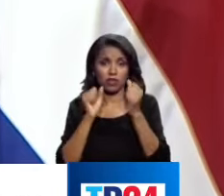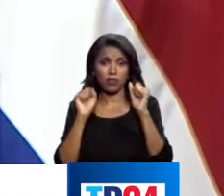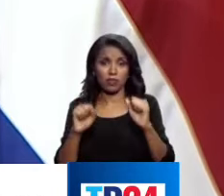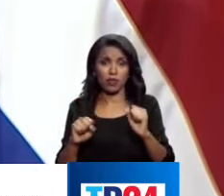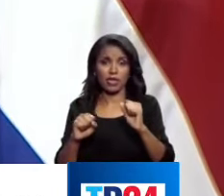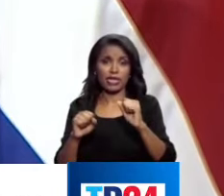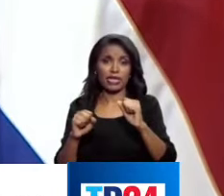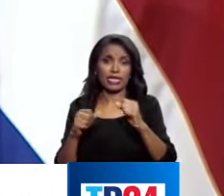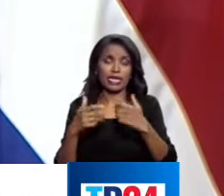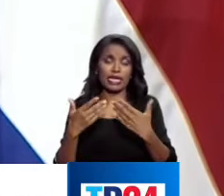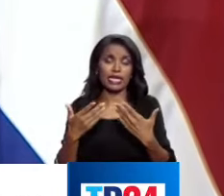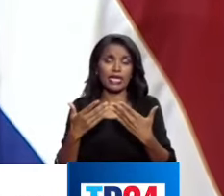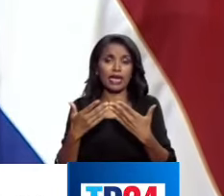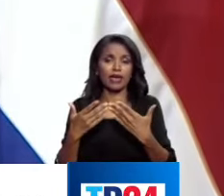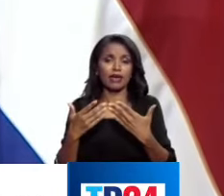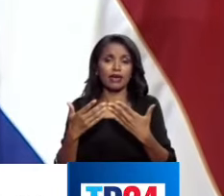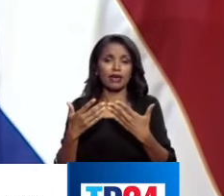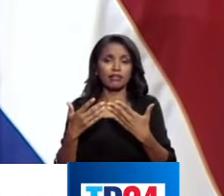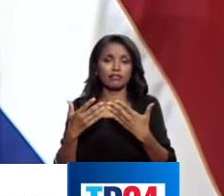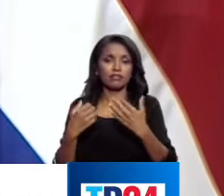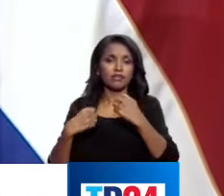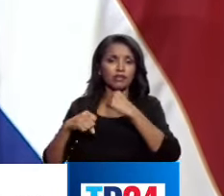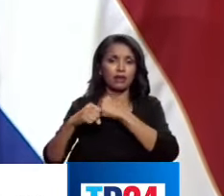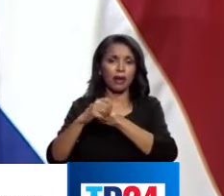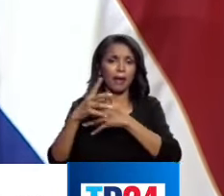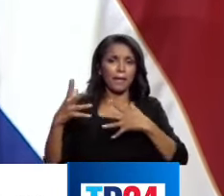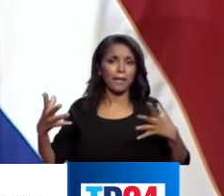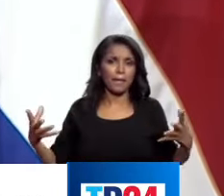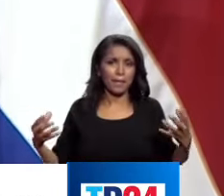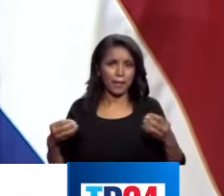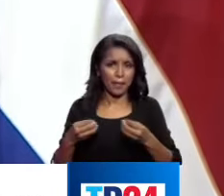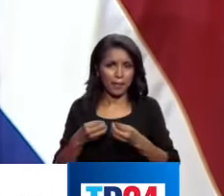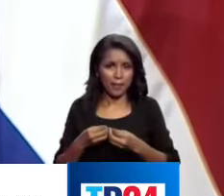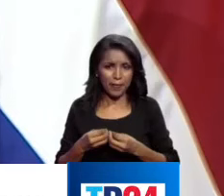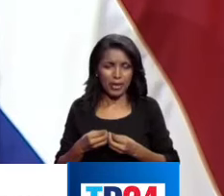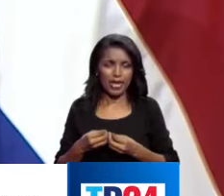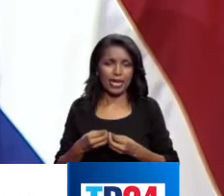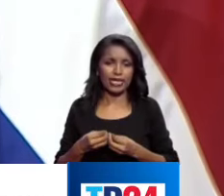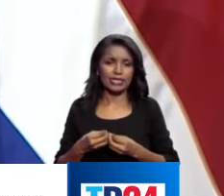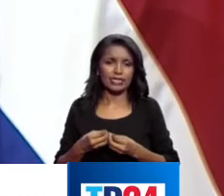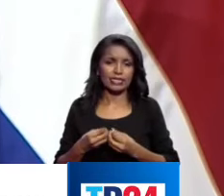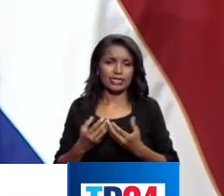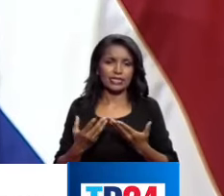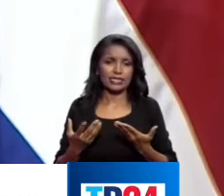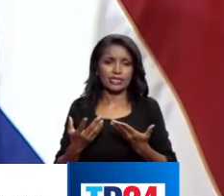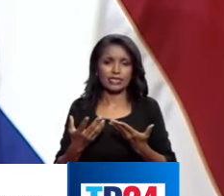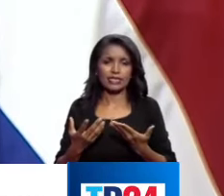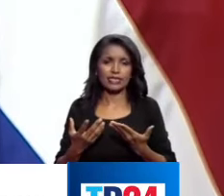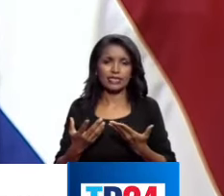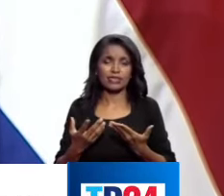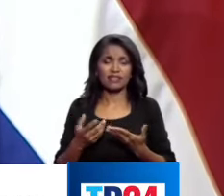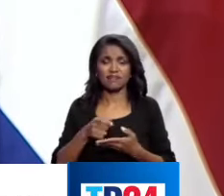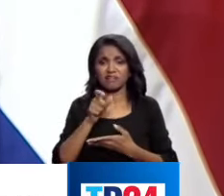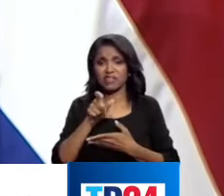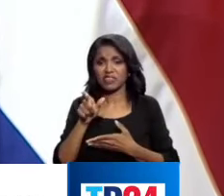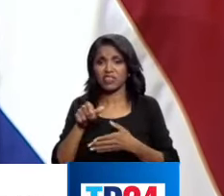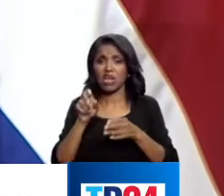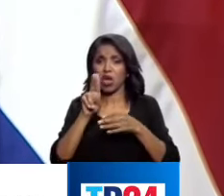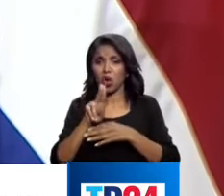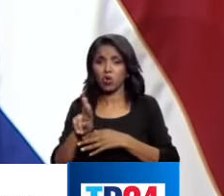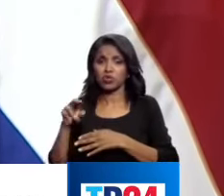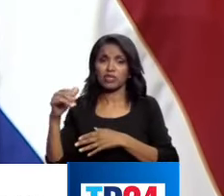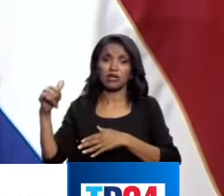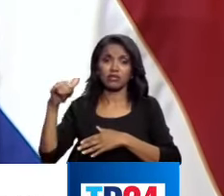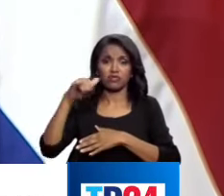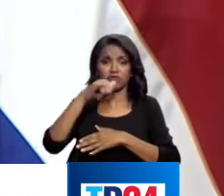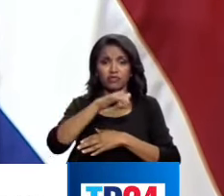generar mayor dinamismo y mayor tránsito para que nuestro sector turístico interno también